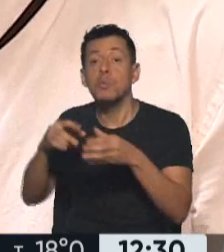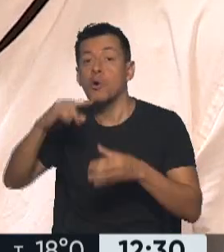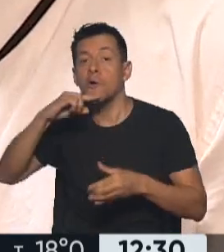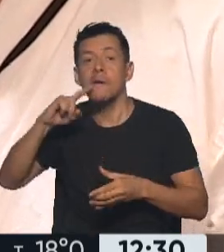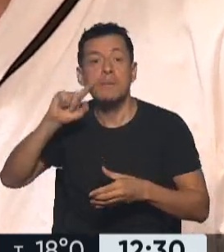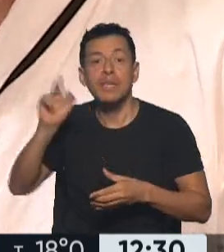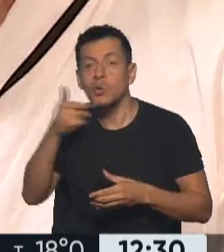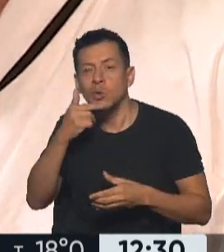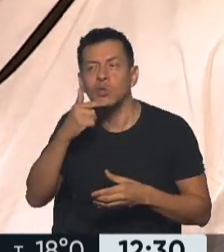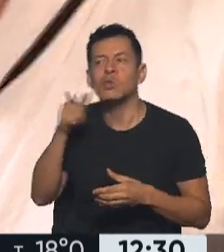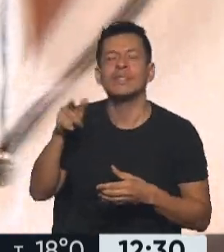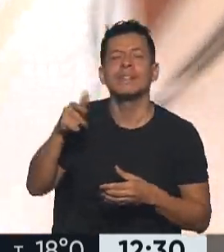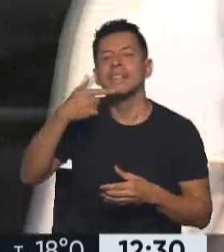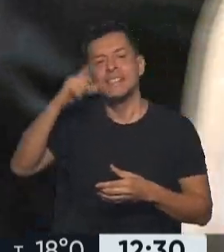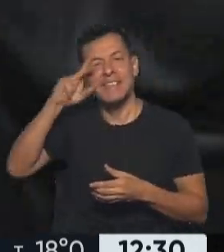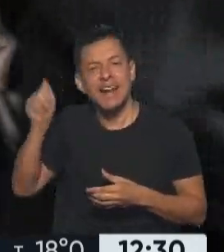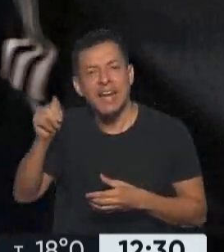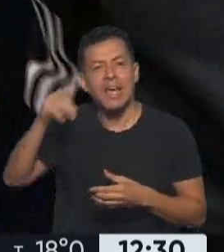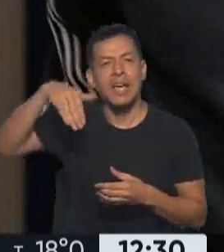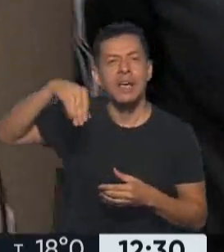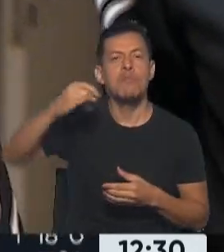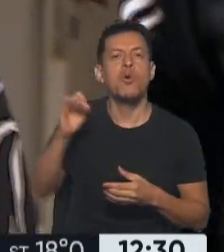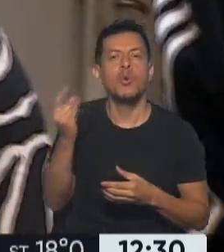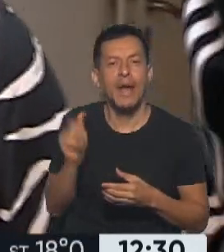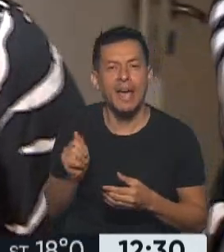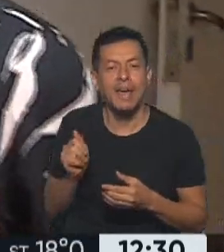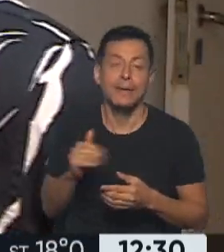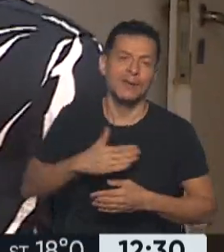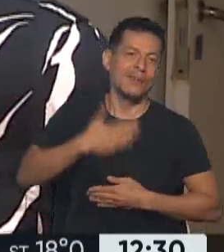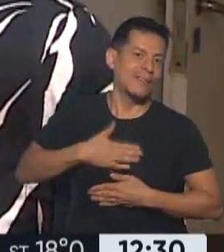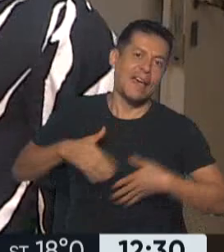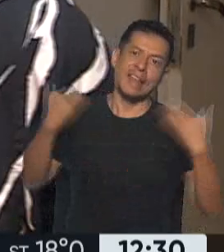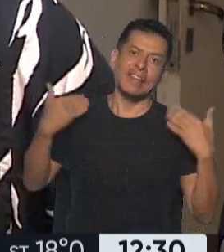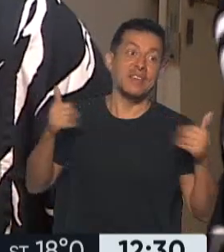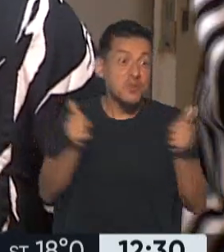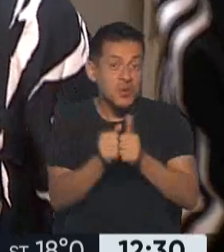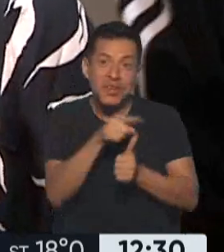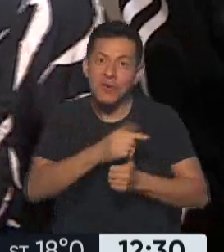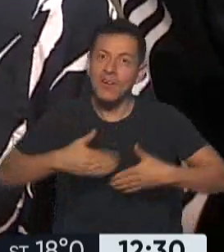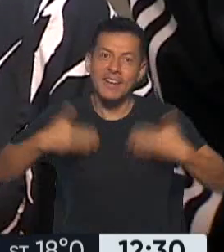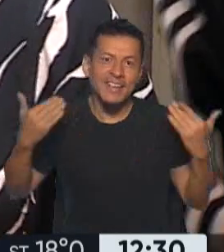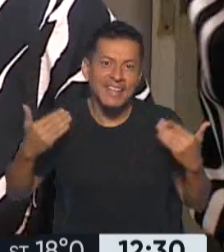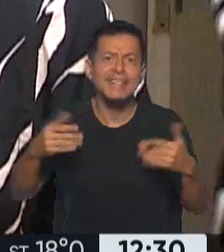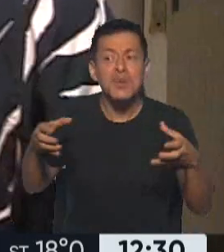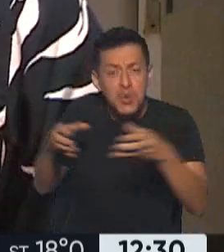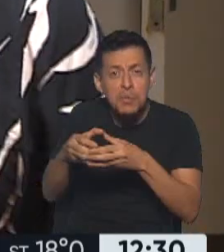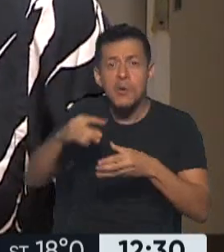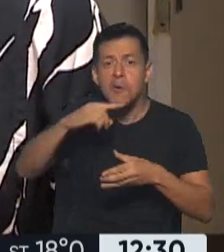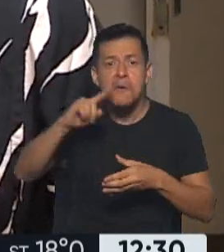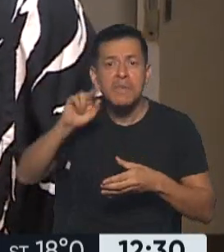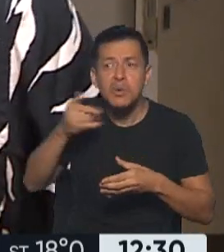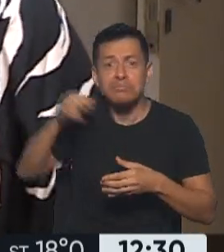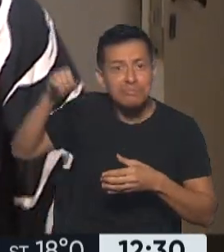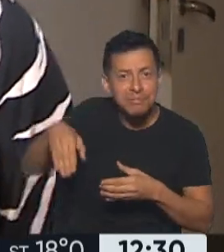Serra, el señor Marcelo Moura. ¡Qué alegría, Marce! ¡Qué alegría estar con vos! ¡Qué alegría estar con Virus! Sí,